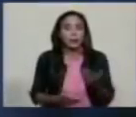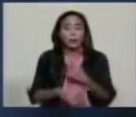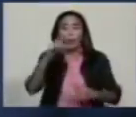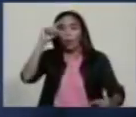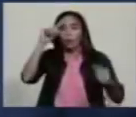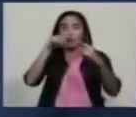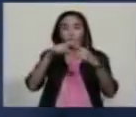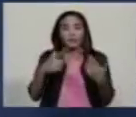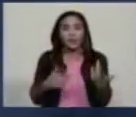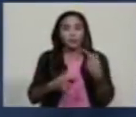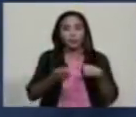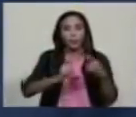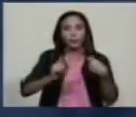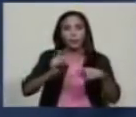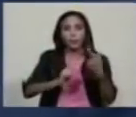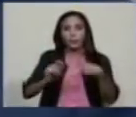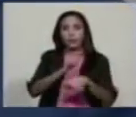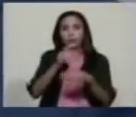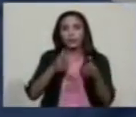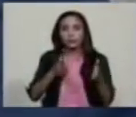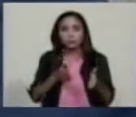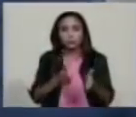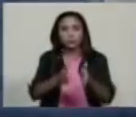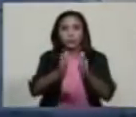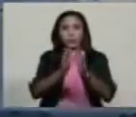del comercio es construir las rutas.